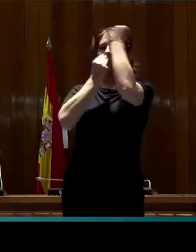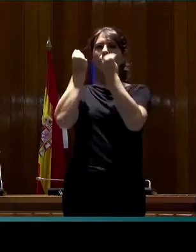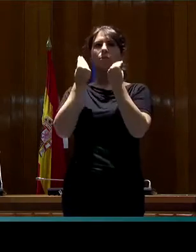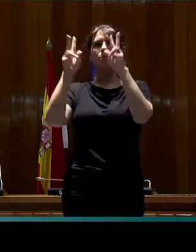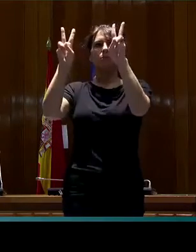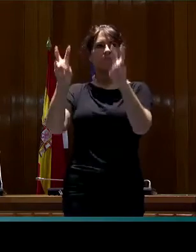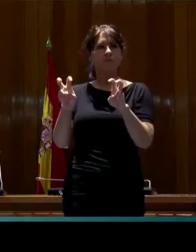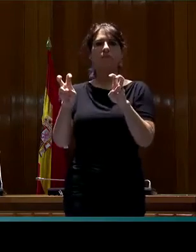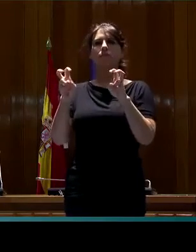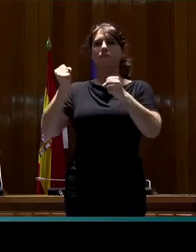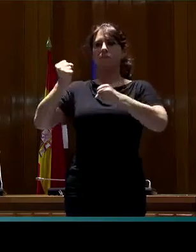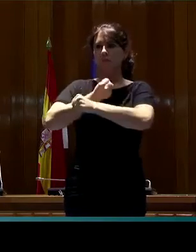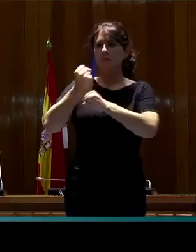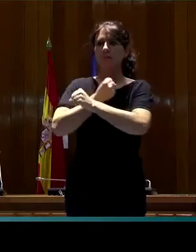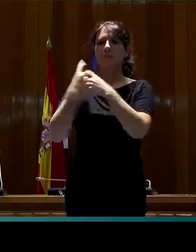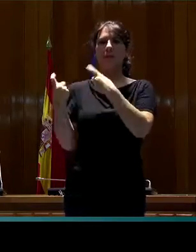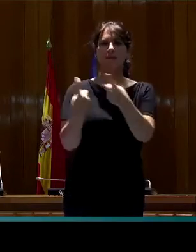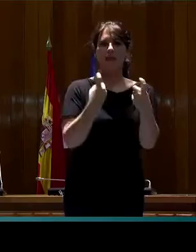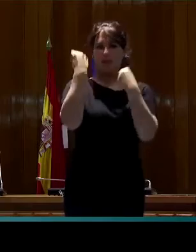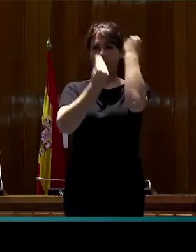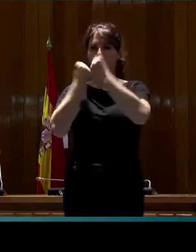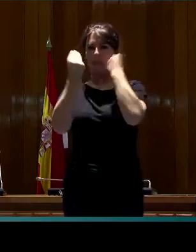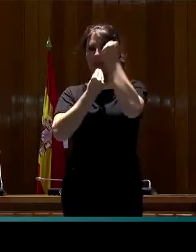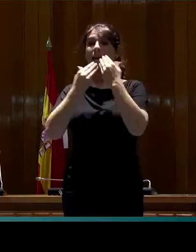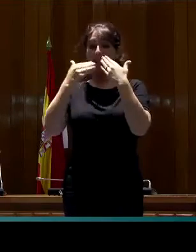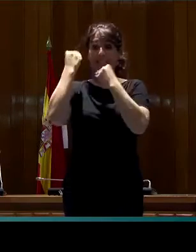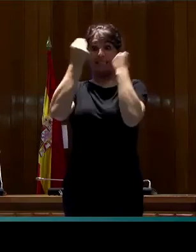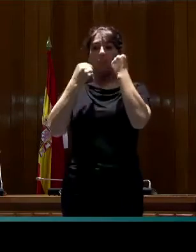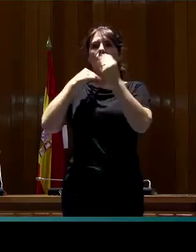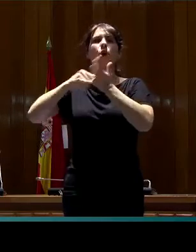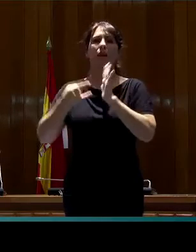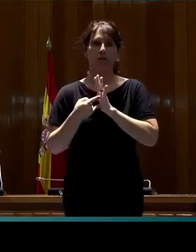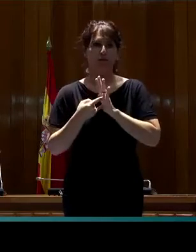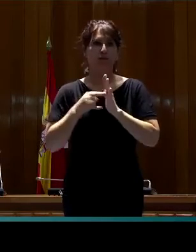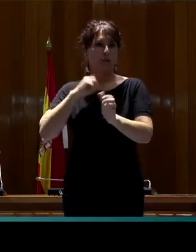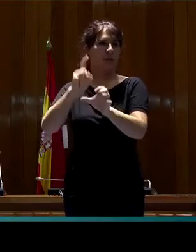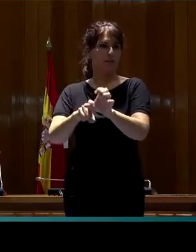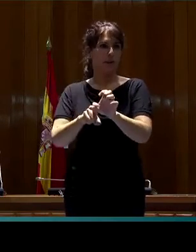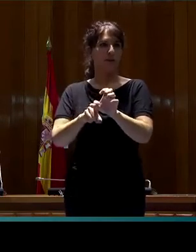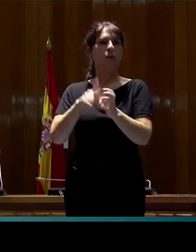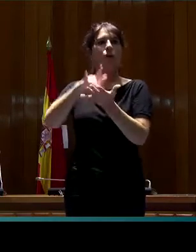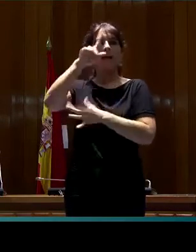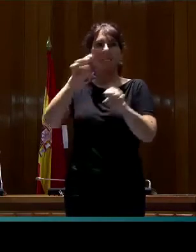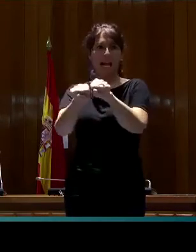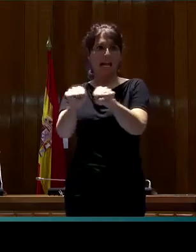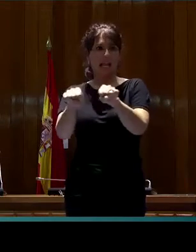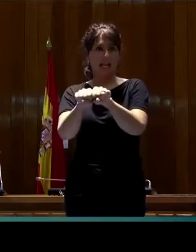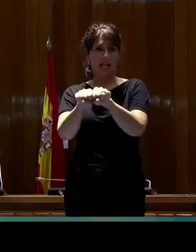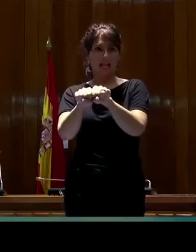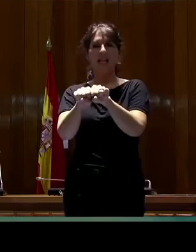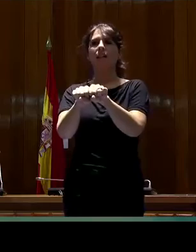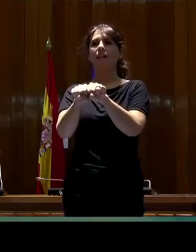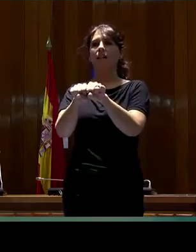sobre estas necesidades, ¿no? Ha sido un proyecto en el que he participado en Senegal. Este año